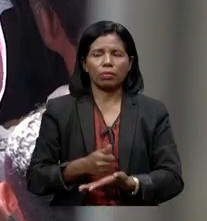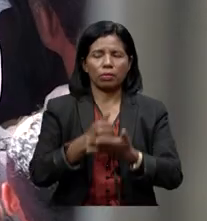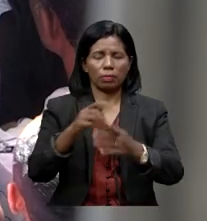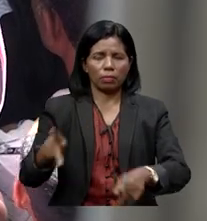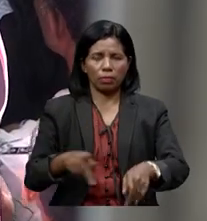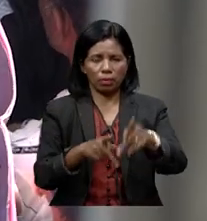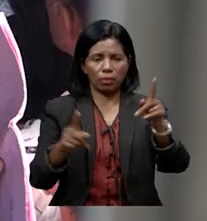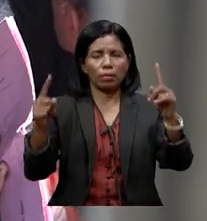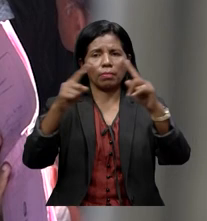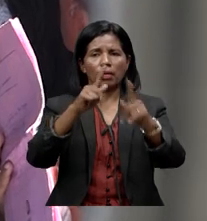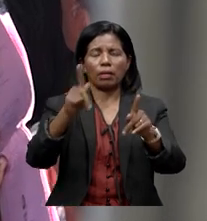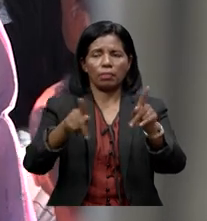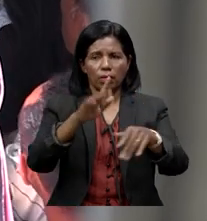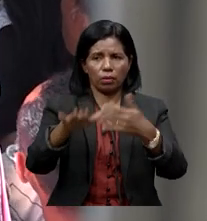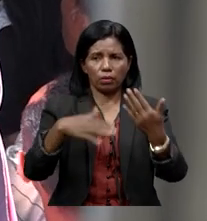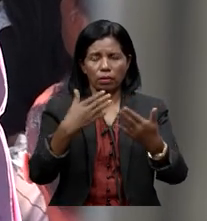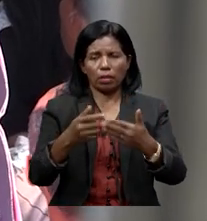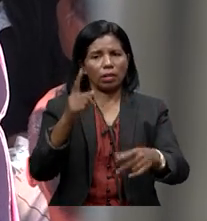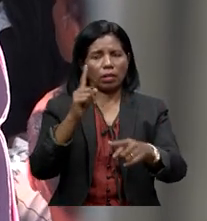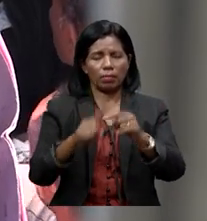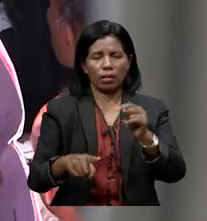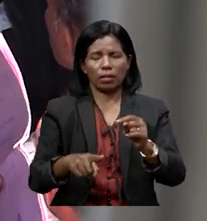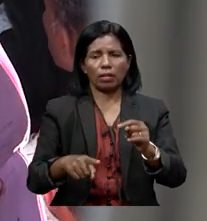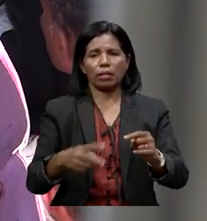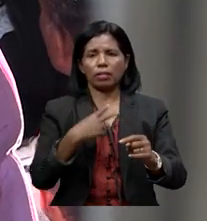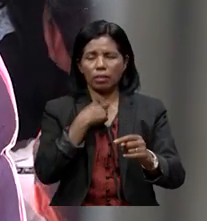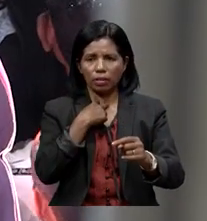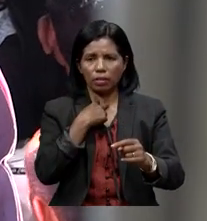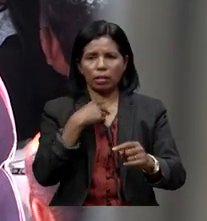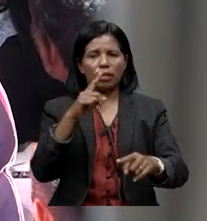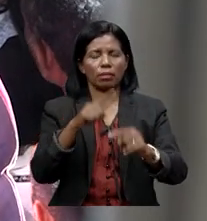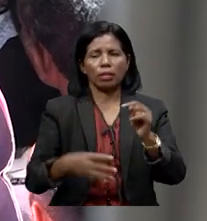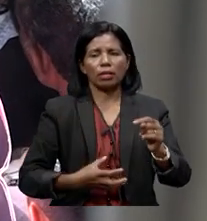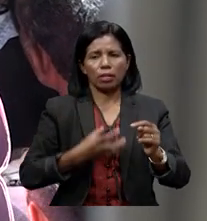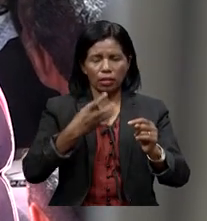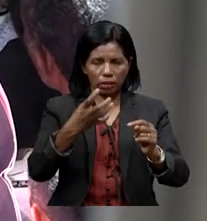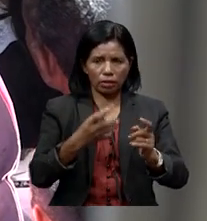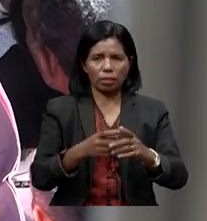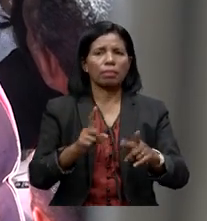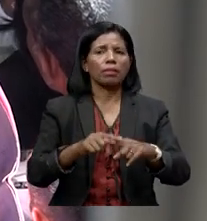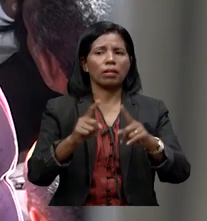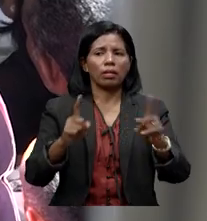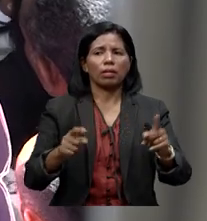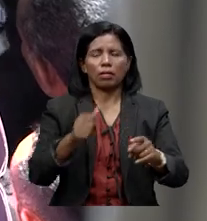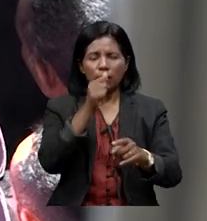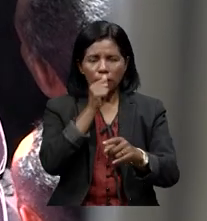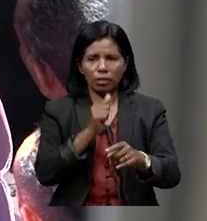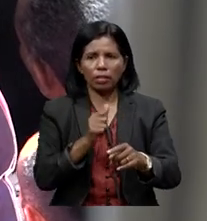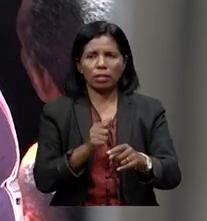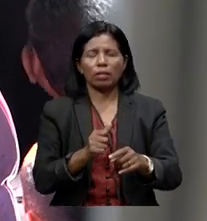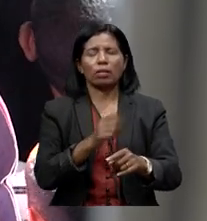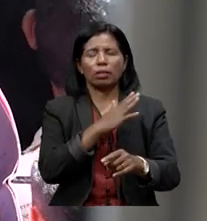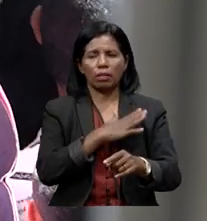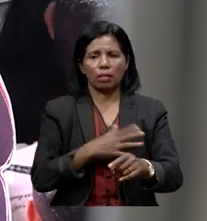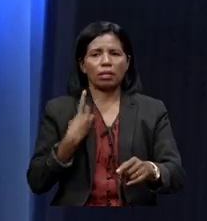hutu. Y mi la vela putus asa, la vela hojiru, ¿no? Mai pe, ho paciencia, ho calma,